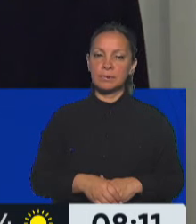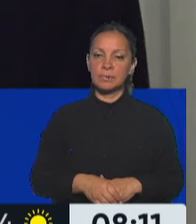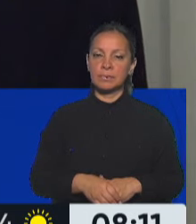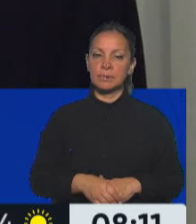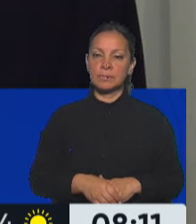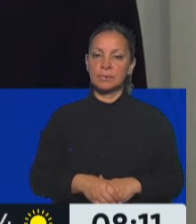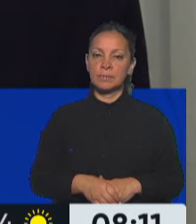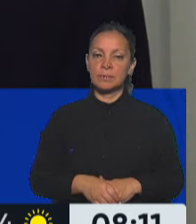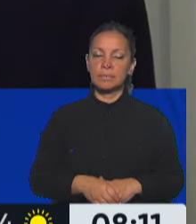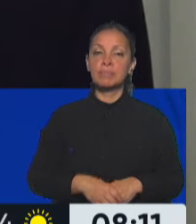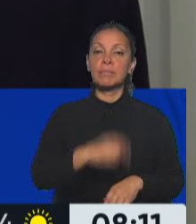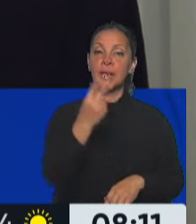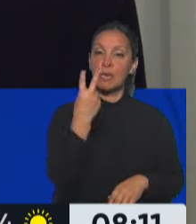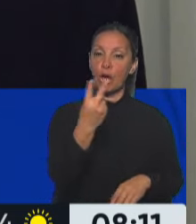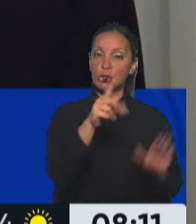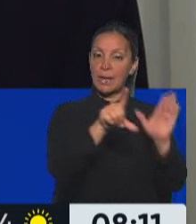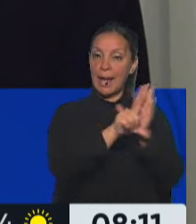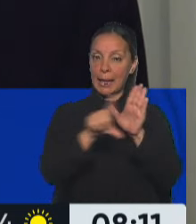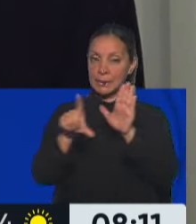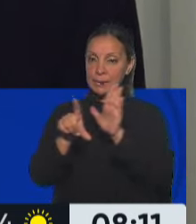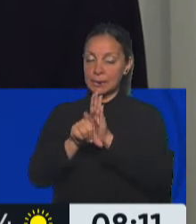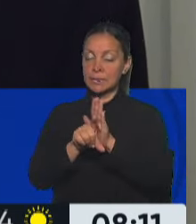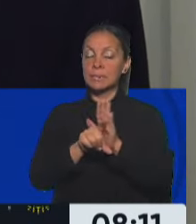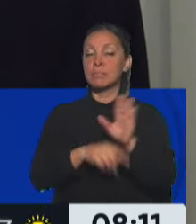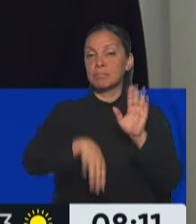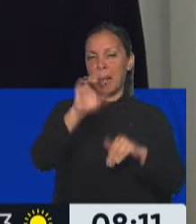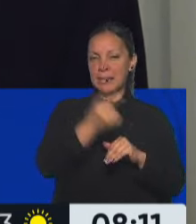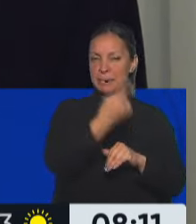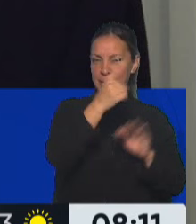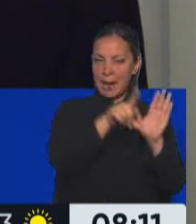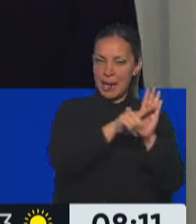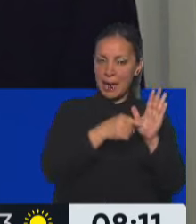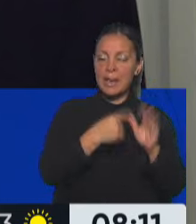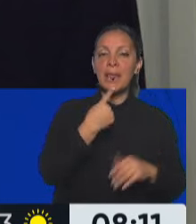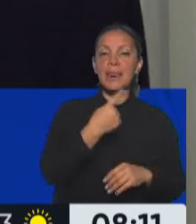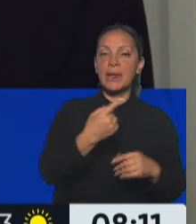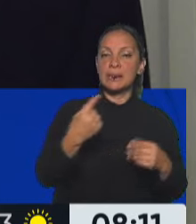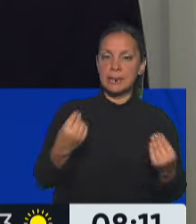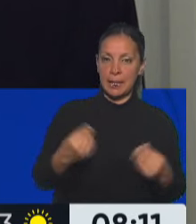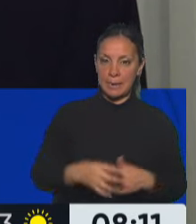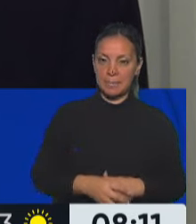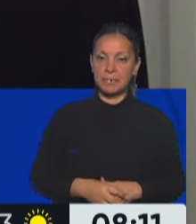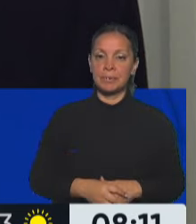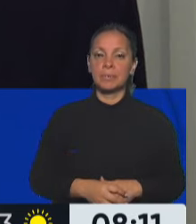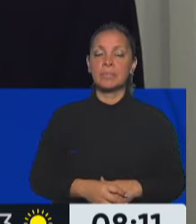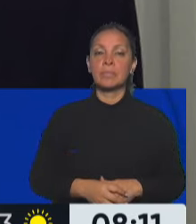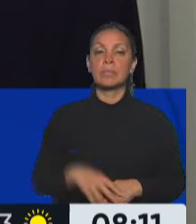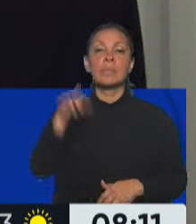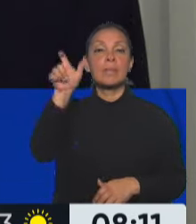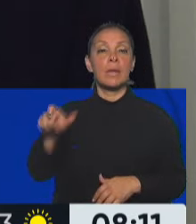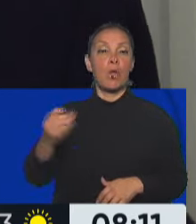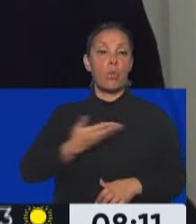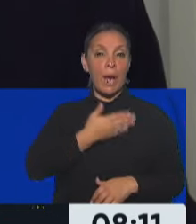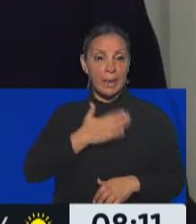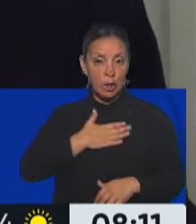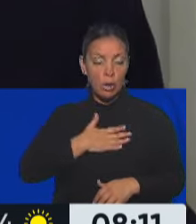eh estas dos leyes establecían sobre todo la primera la obligatoriedad al primero para el propietario pero también